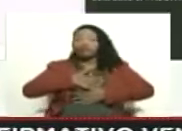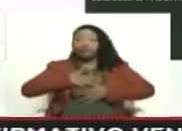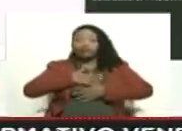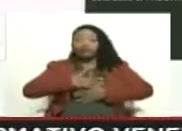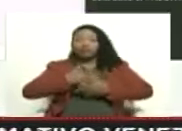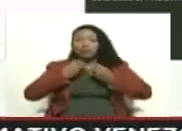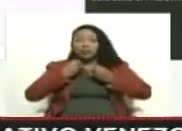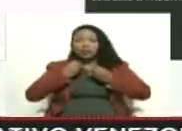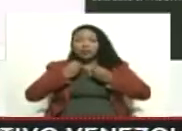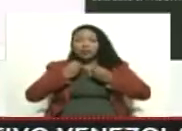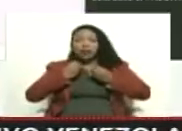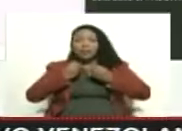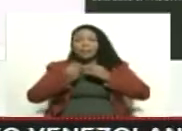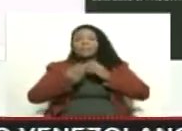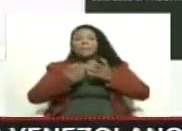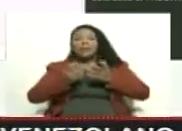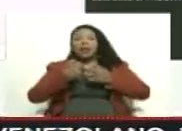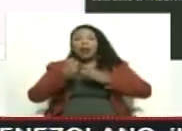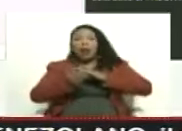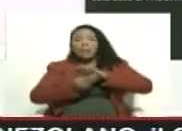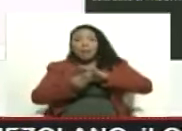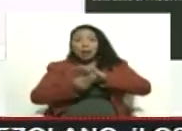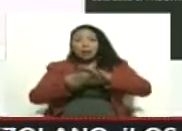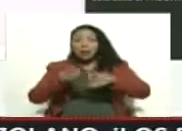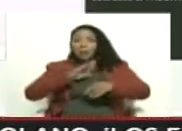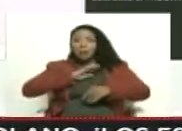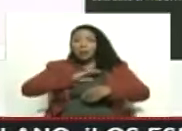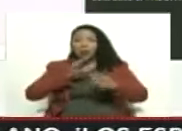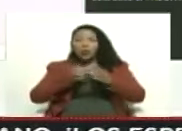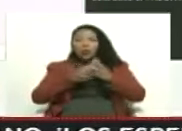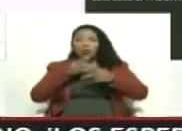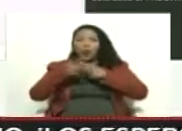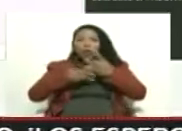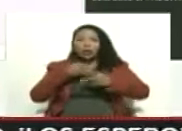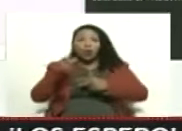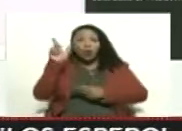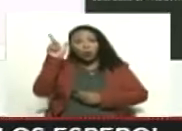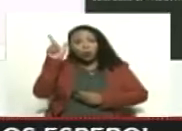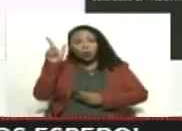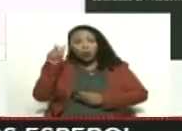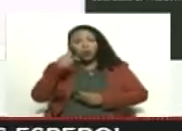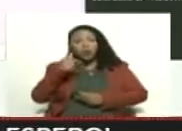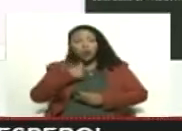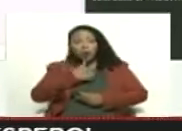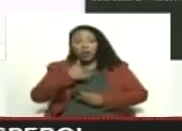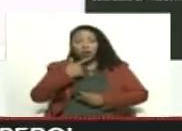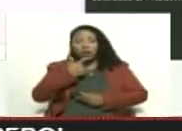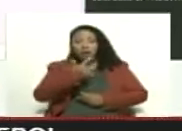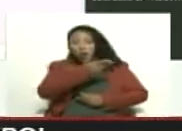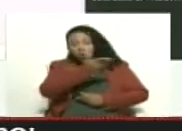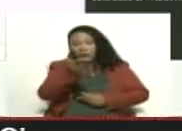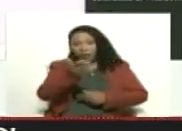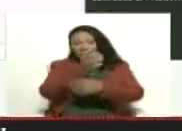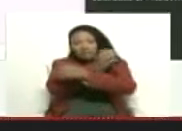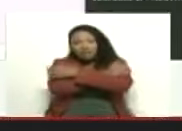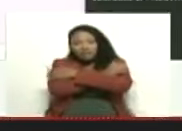las estructuras de nuestro partido de ahí la felicitación que les hago llegar a ustedes compañeros y compañeras